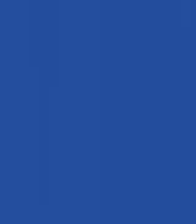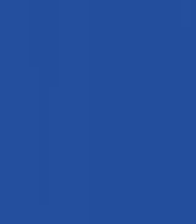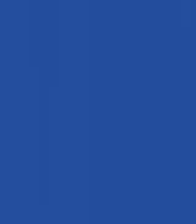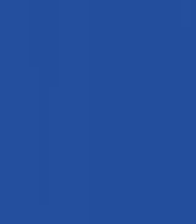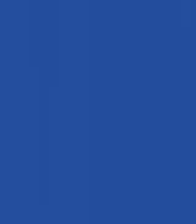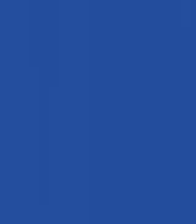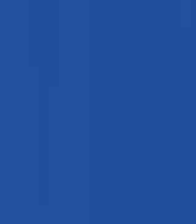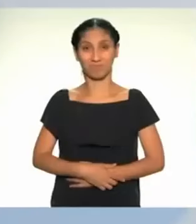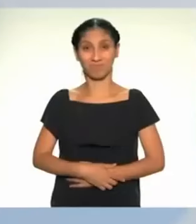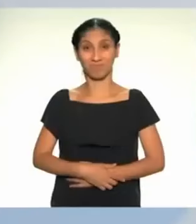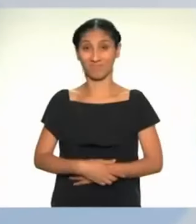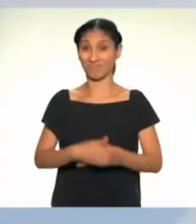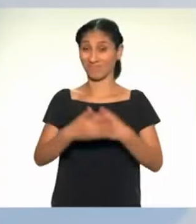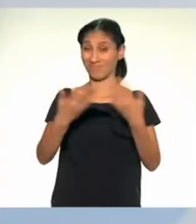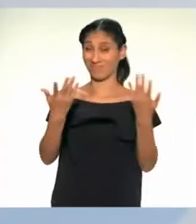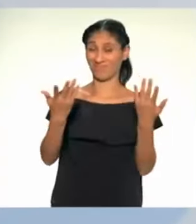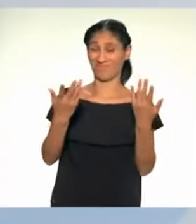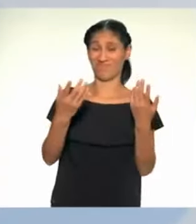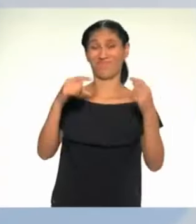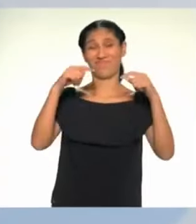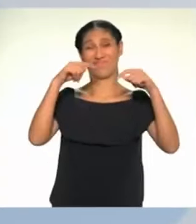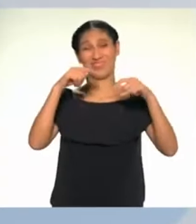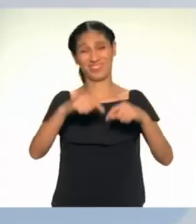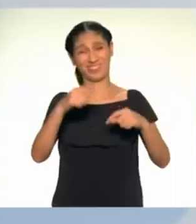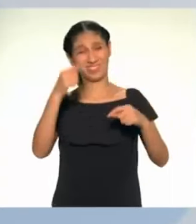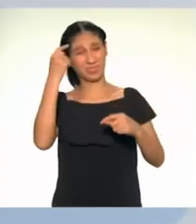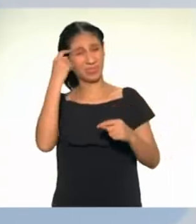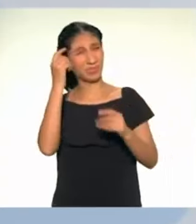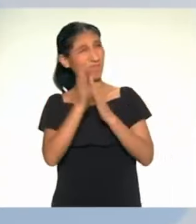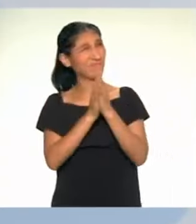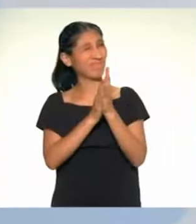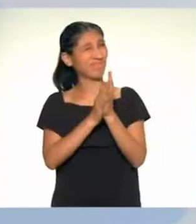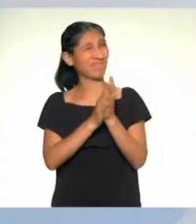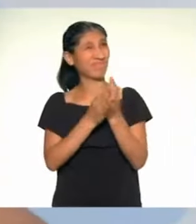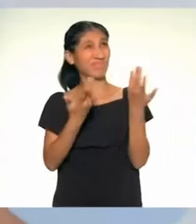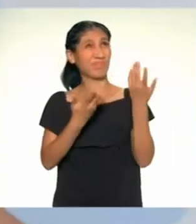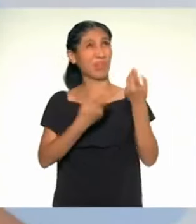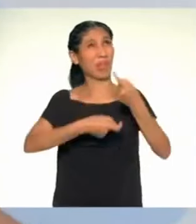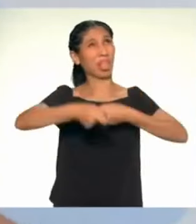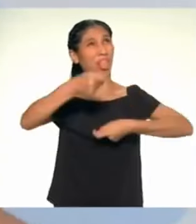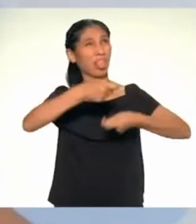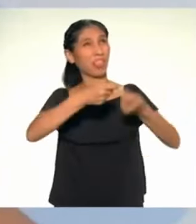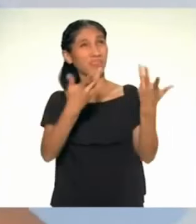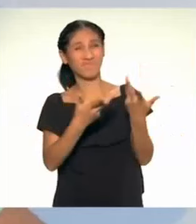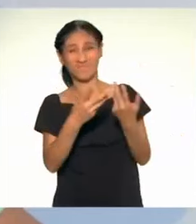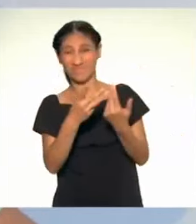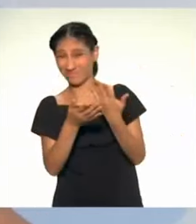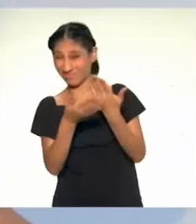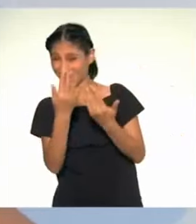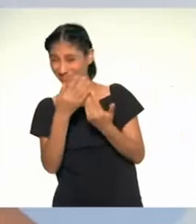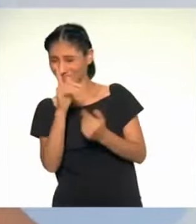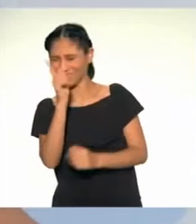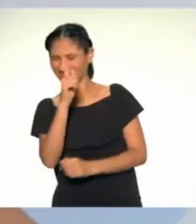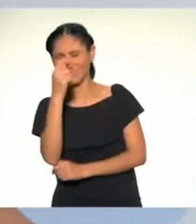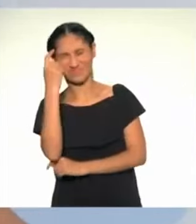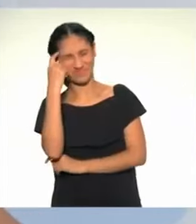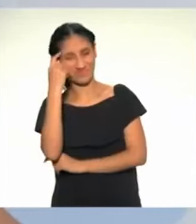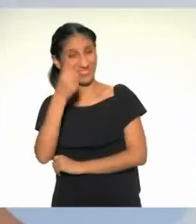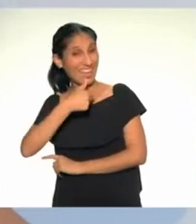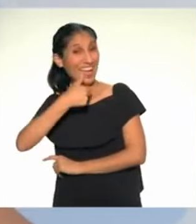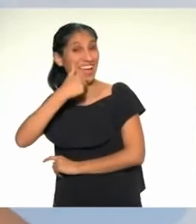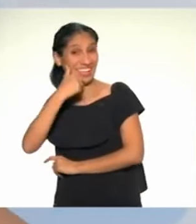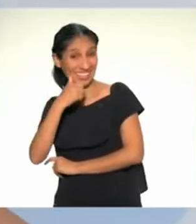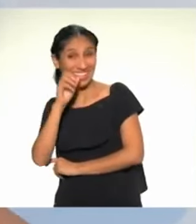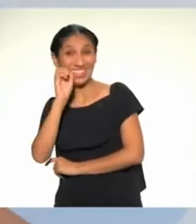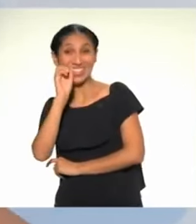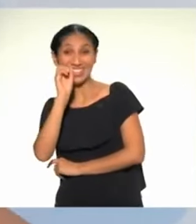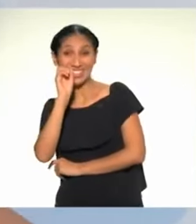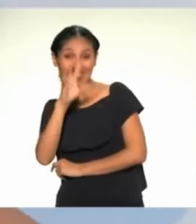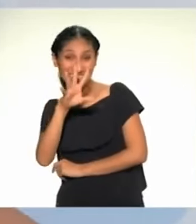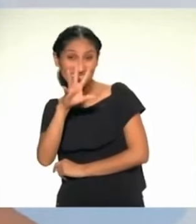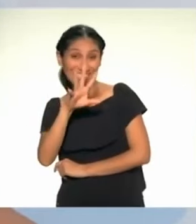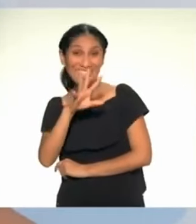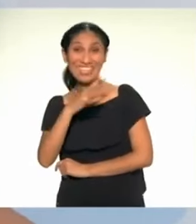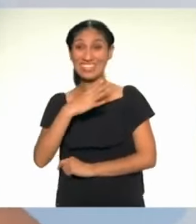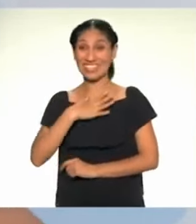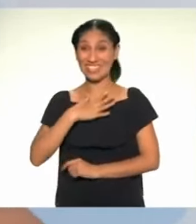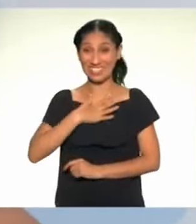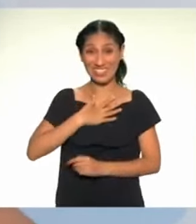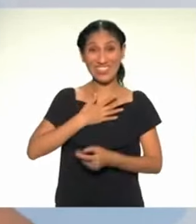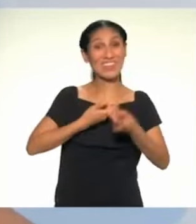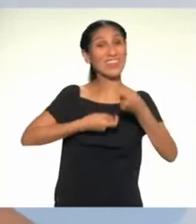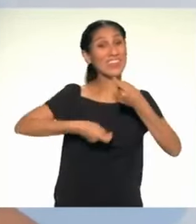Esto de hacer una empresa sostenible no tiene nada de fácil. Ayer les conté de Plantiki, mi emprendimiento de plantita.